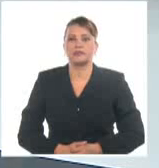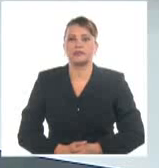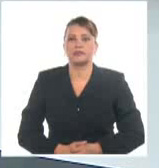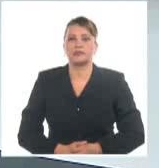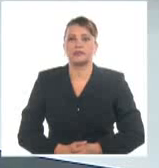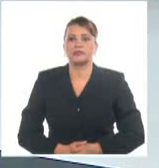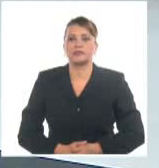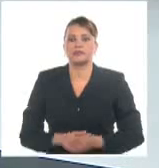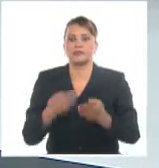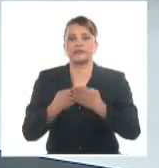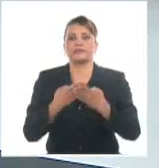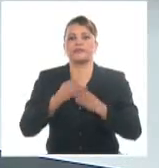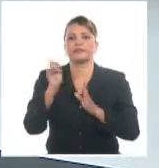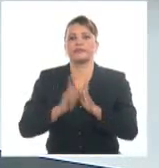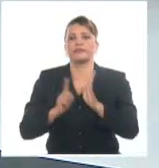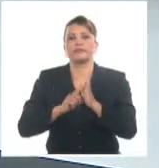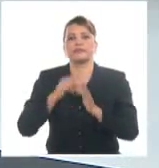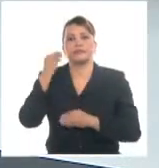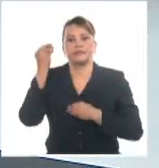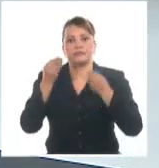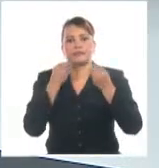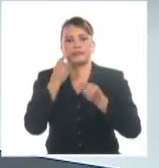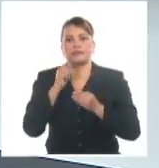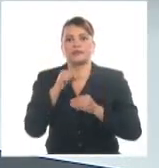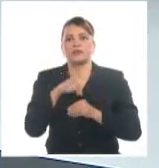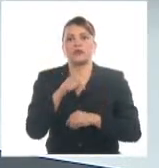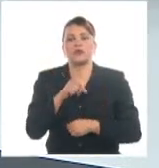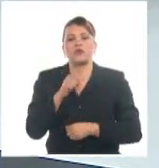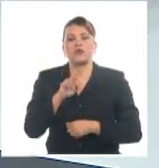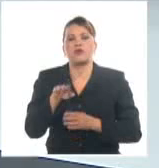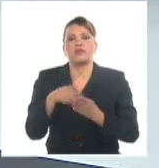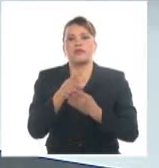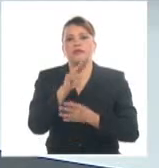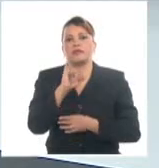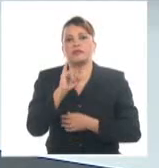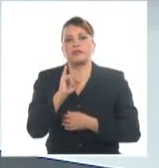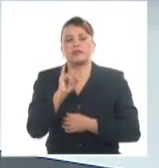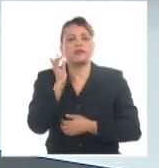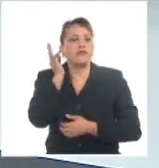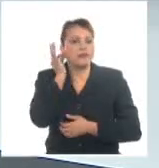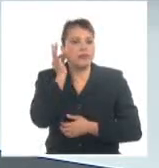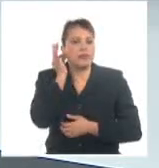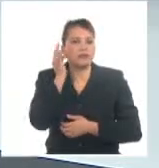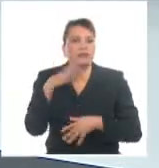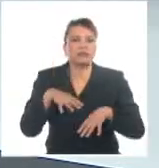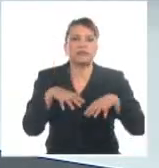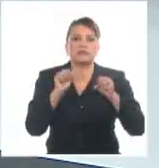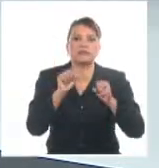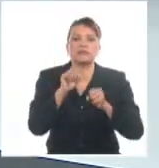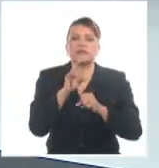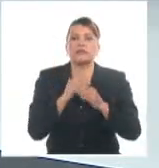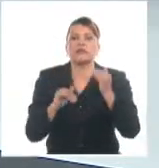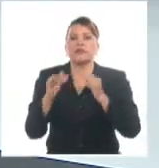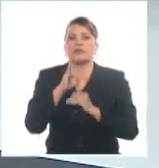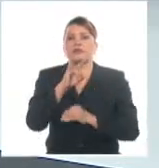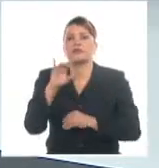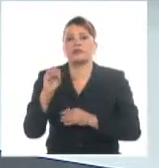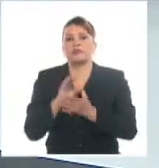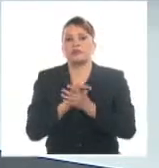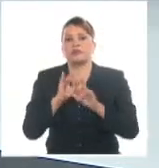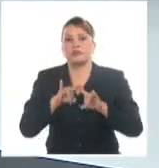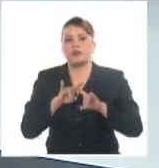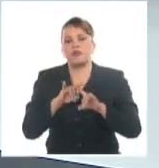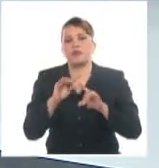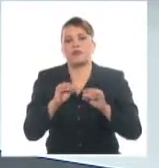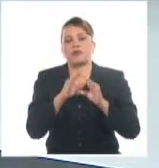Y la Unión Eléctrica prevé para el horario pico nocturno de este lunes 26 de febrero un déficit que supera los 900 megawatts, mientras que para el día también